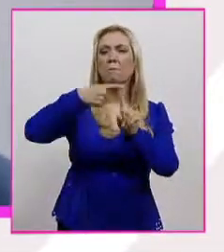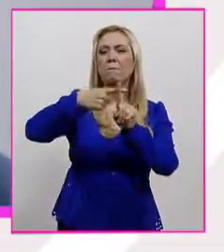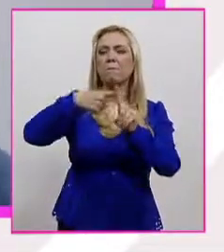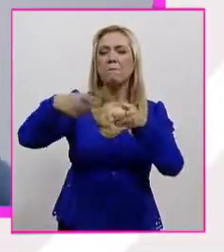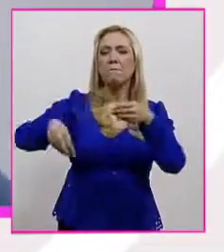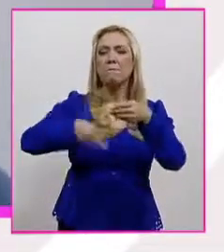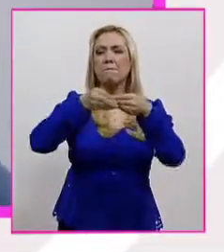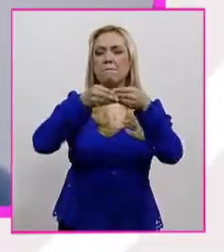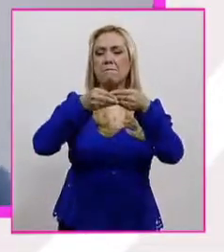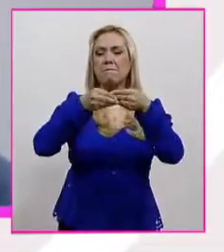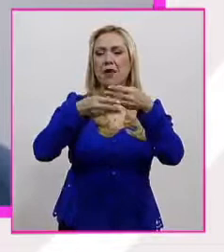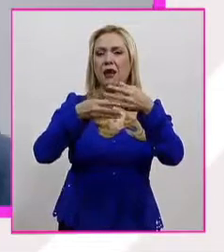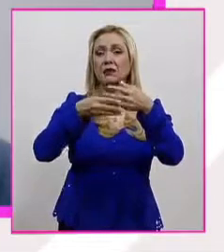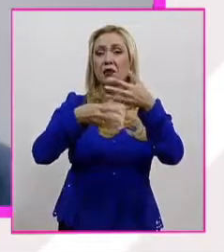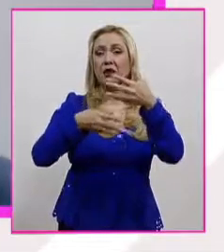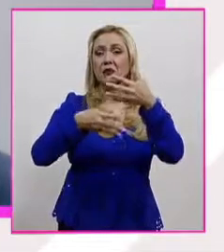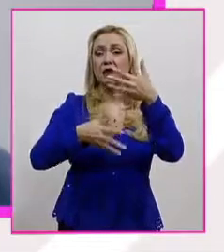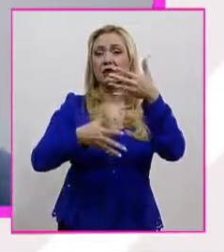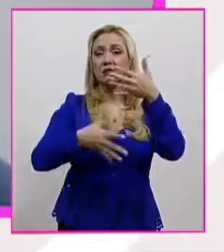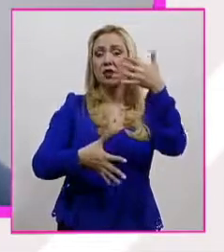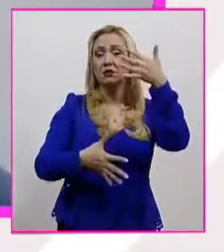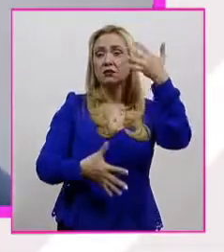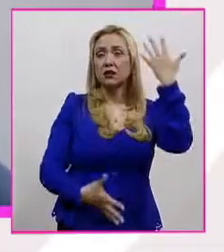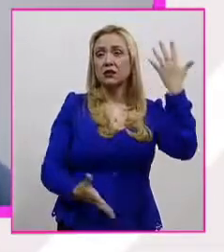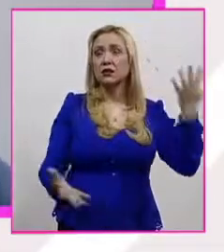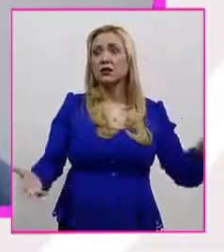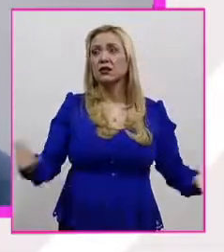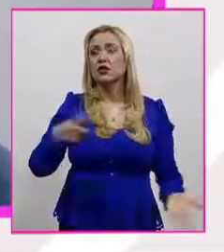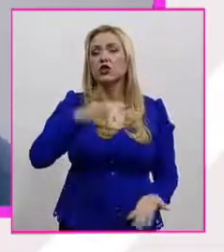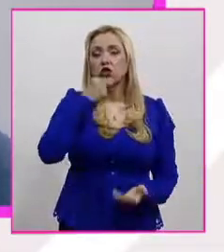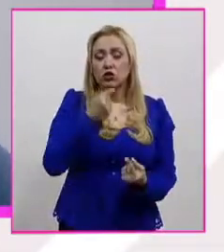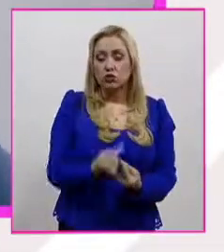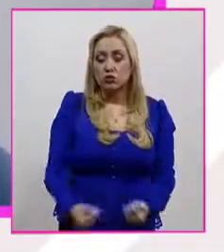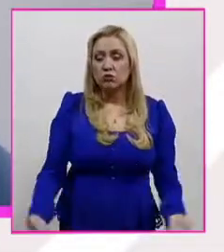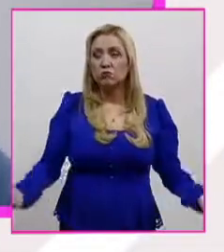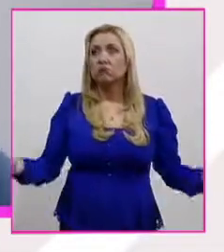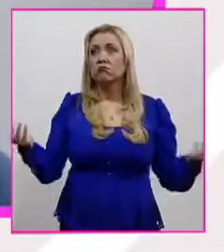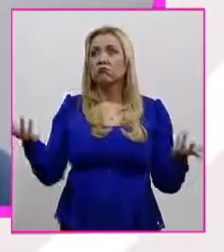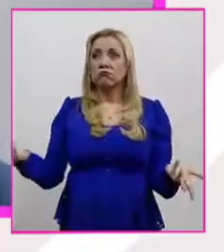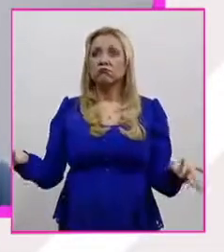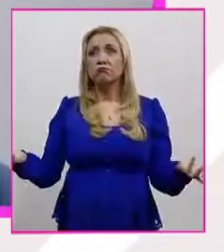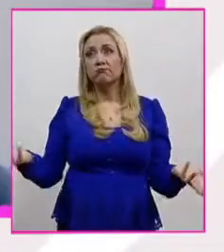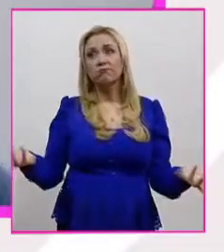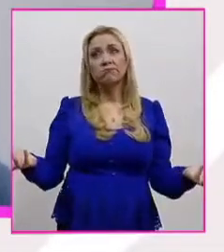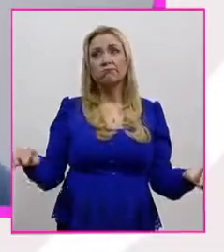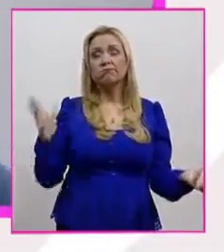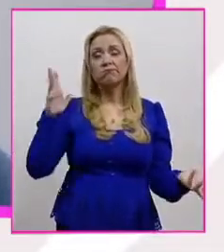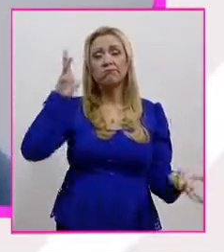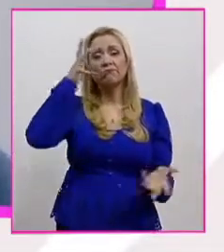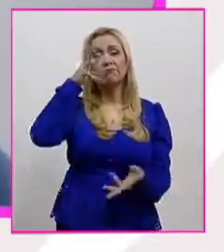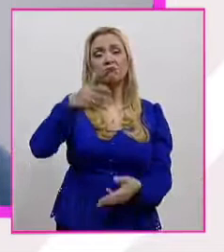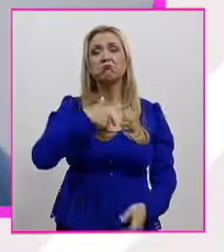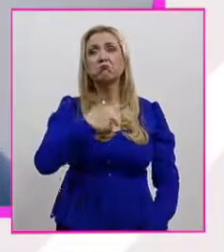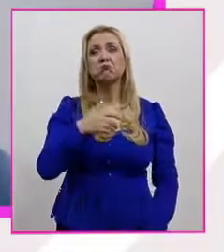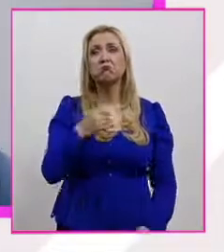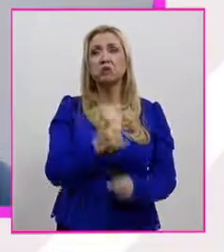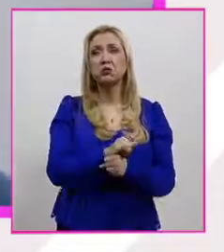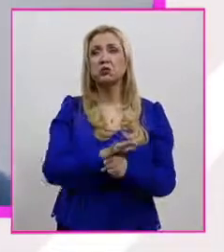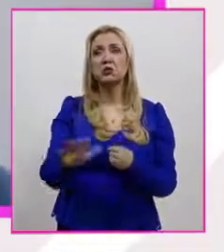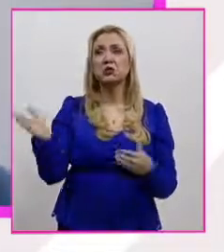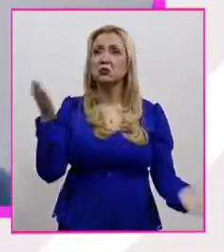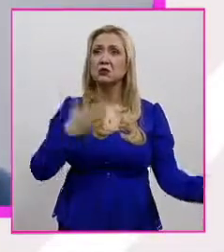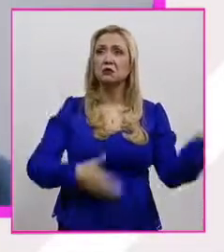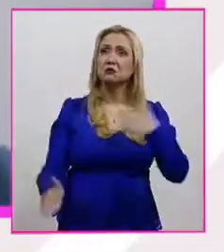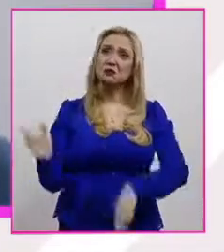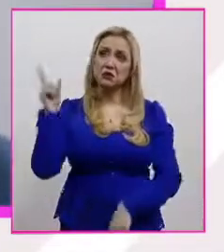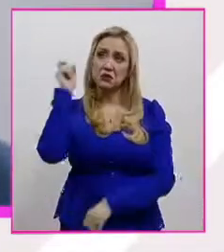mermando la propia capacidad de las personas, de estos niños chiquitos, de poder crecer y desarrollarse y de formar parte de una sociedad más